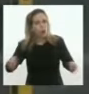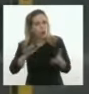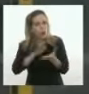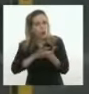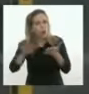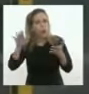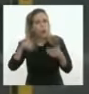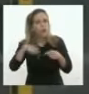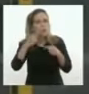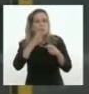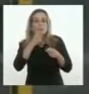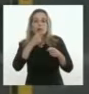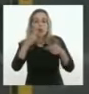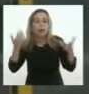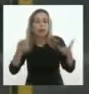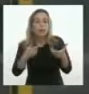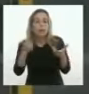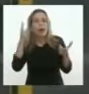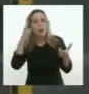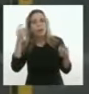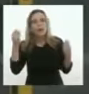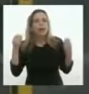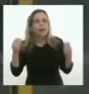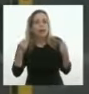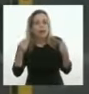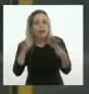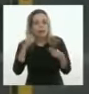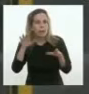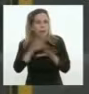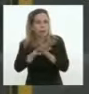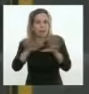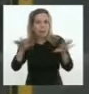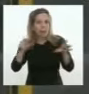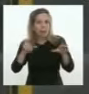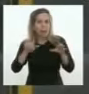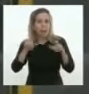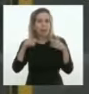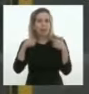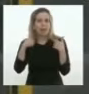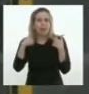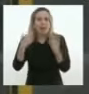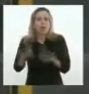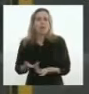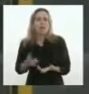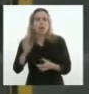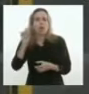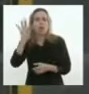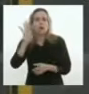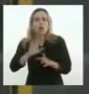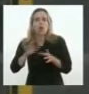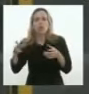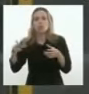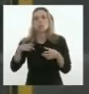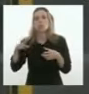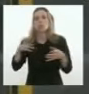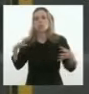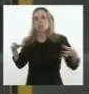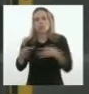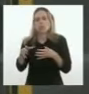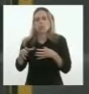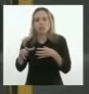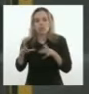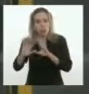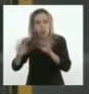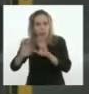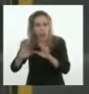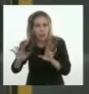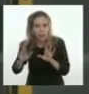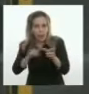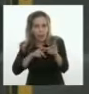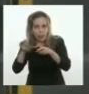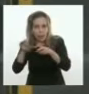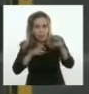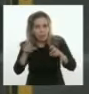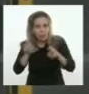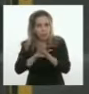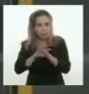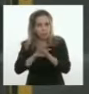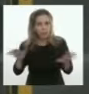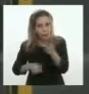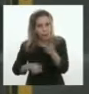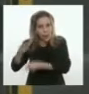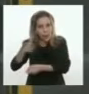las cosas que nos ha enseñado es que el capitalismo ya no debe volver a ser lo que fue porque como